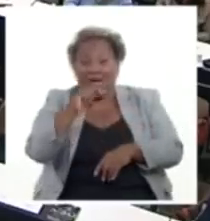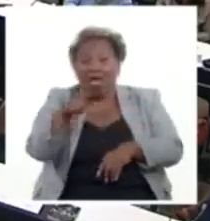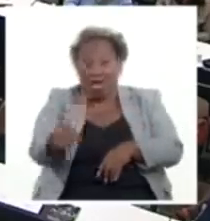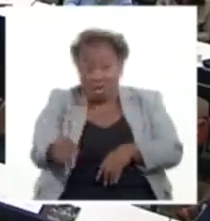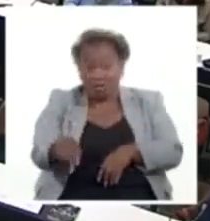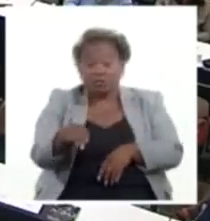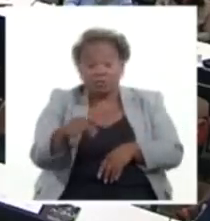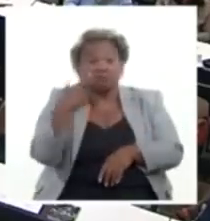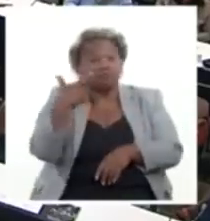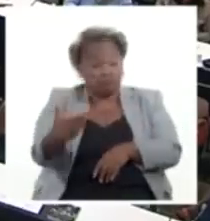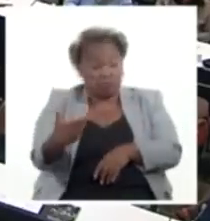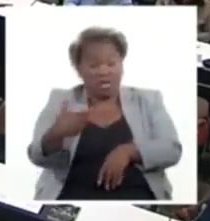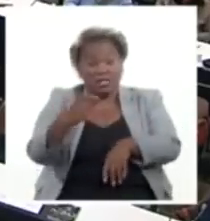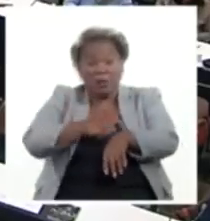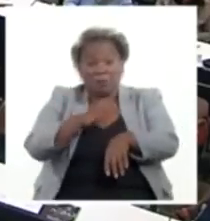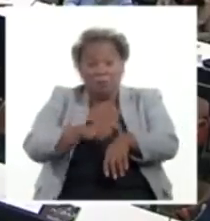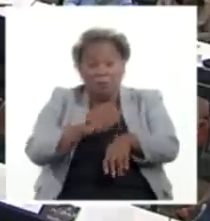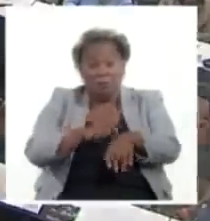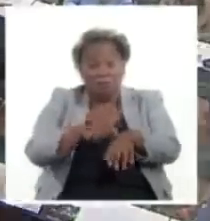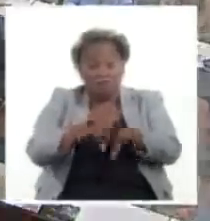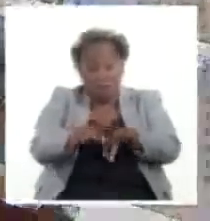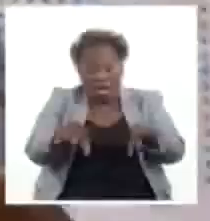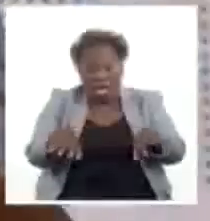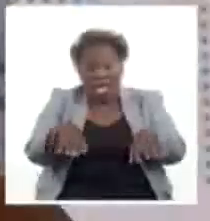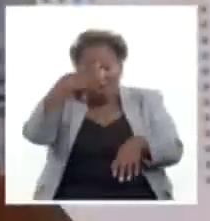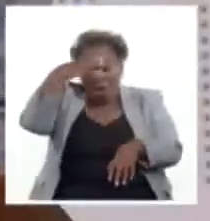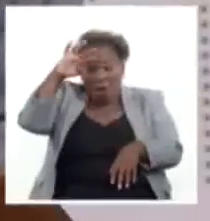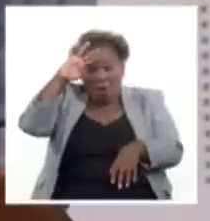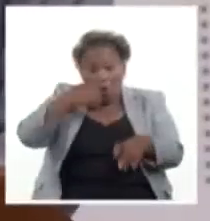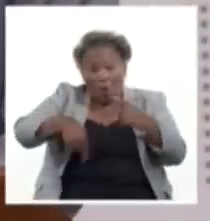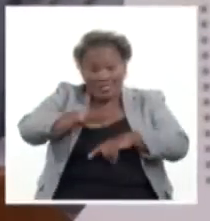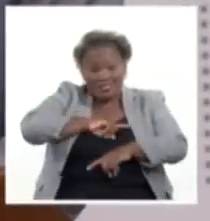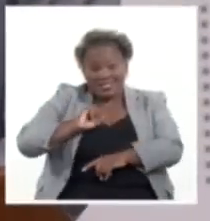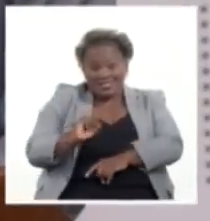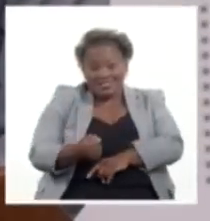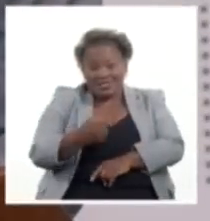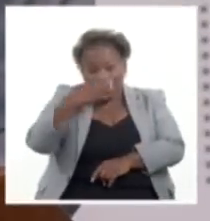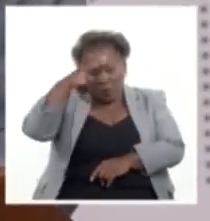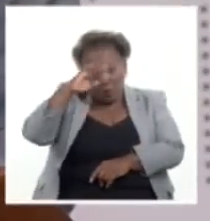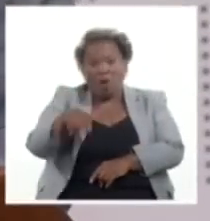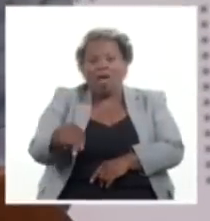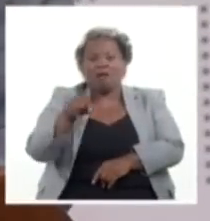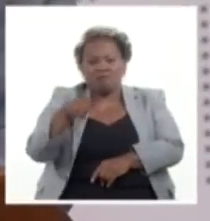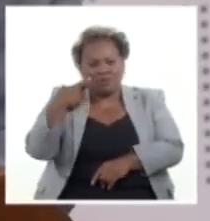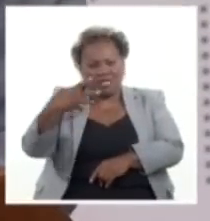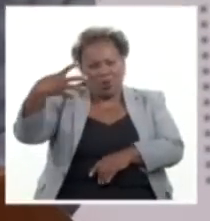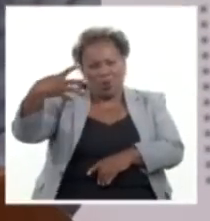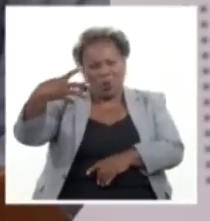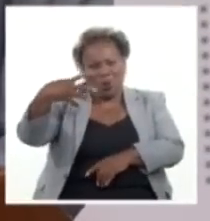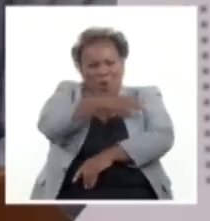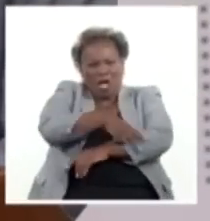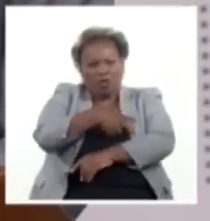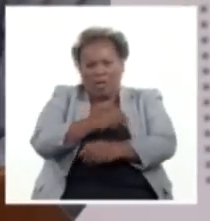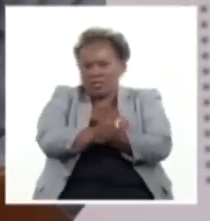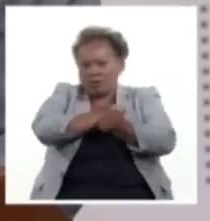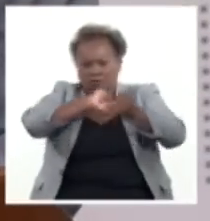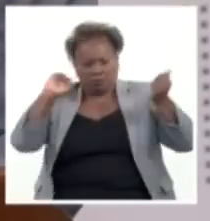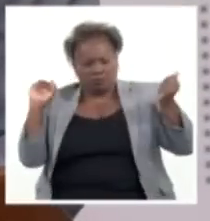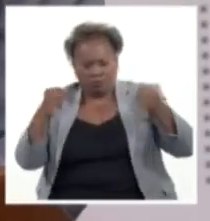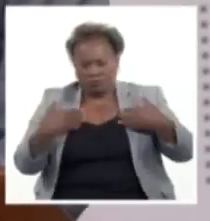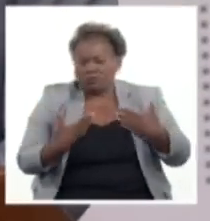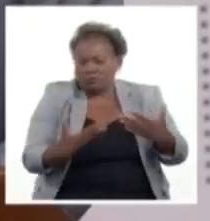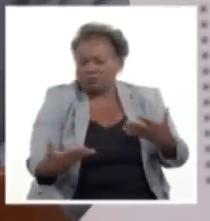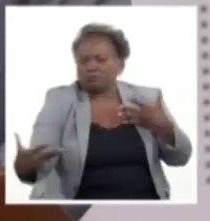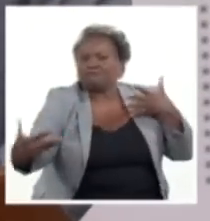en momentos del mayor aislamiento promovido por el imperialismo contra Cuba, marcó un hito en la región y en la historia de la política